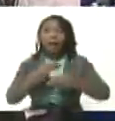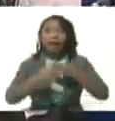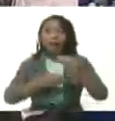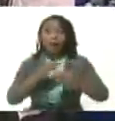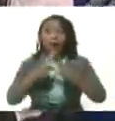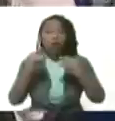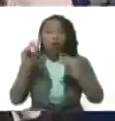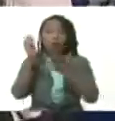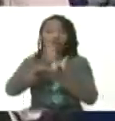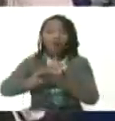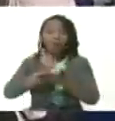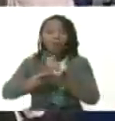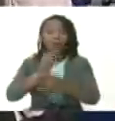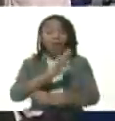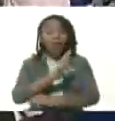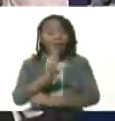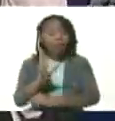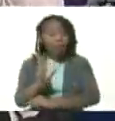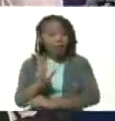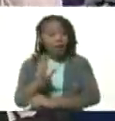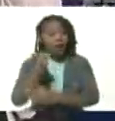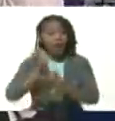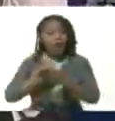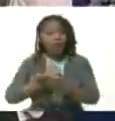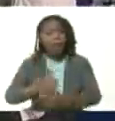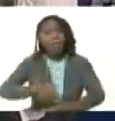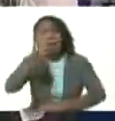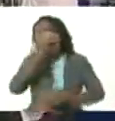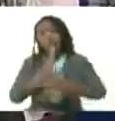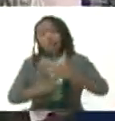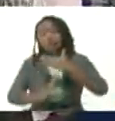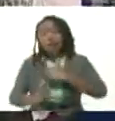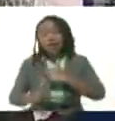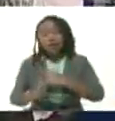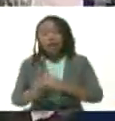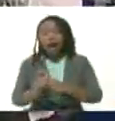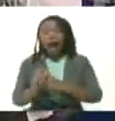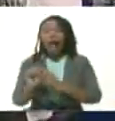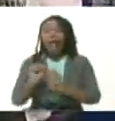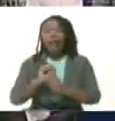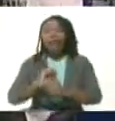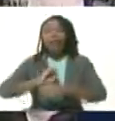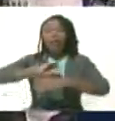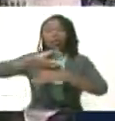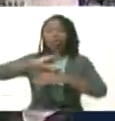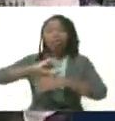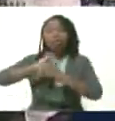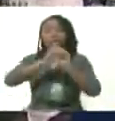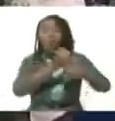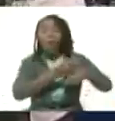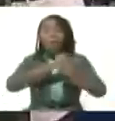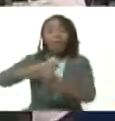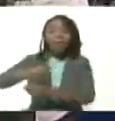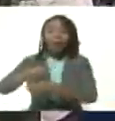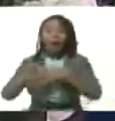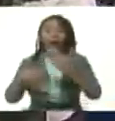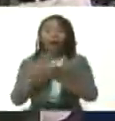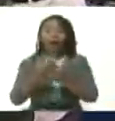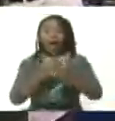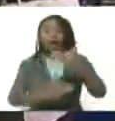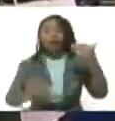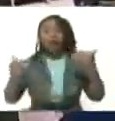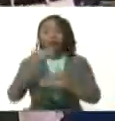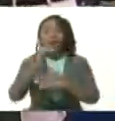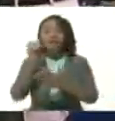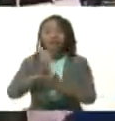todas las farmacias de la República, desde la farmacia más humilde en Tucupita hasta la farmacia. La superfarmacia. Yo siempre he